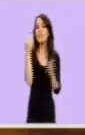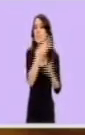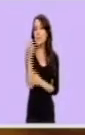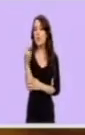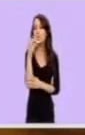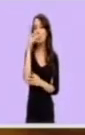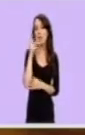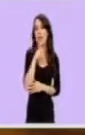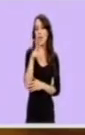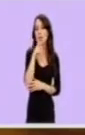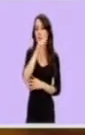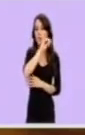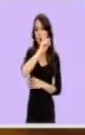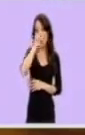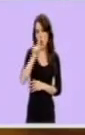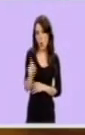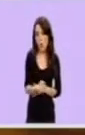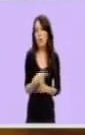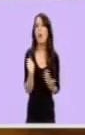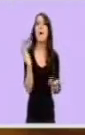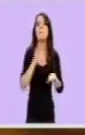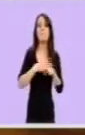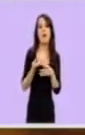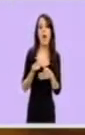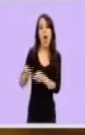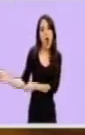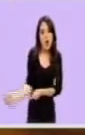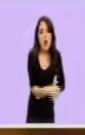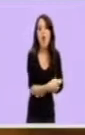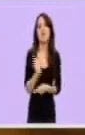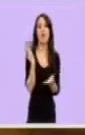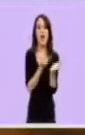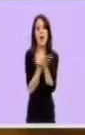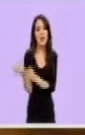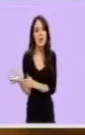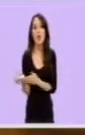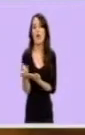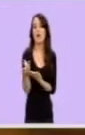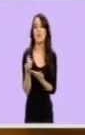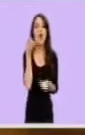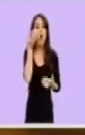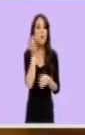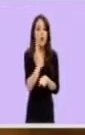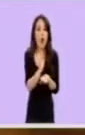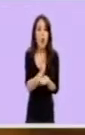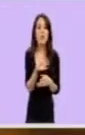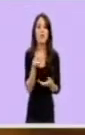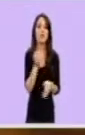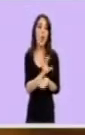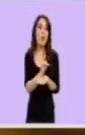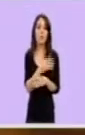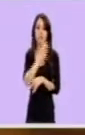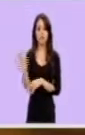uso, de ocio, campos de golf, agrícola, de todo tipo de uso, que